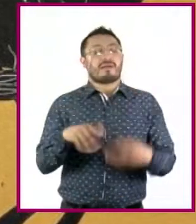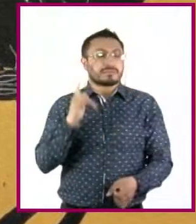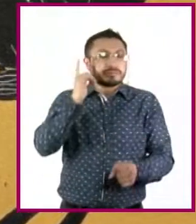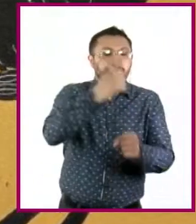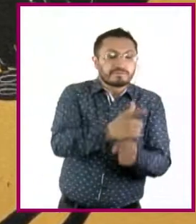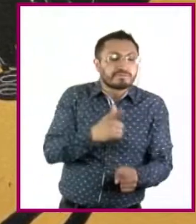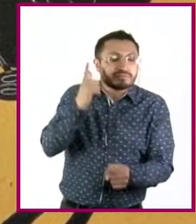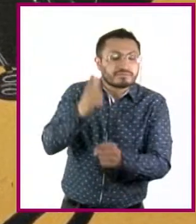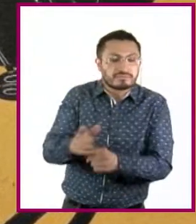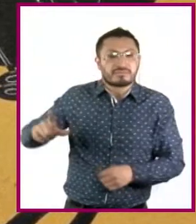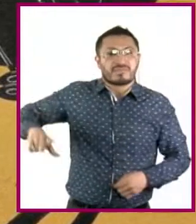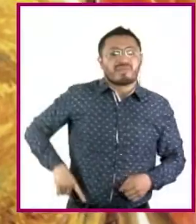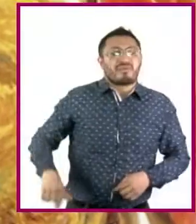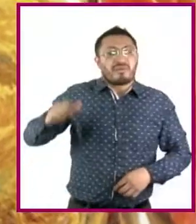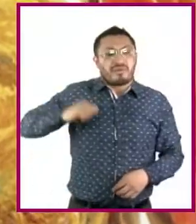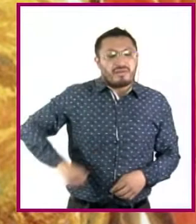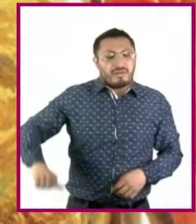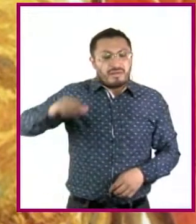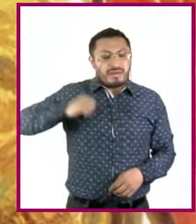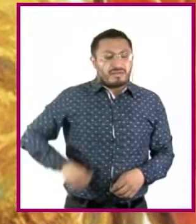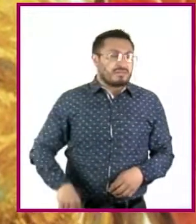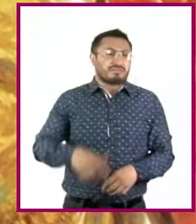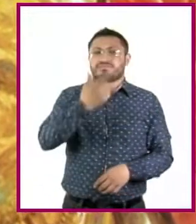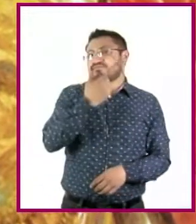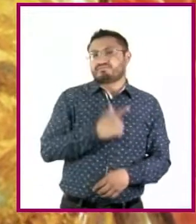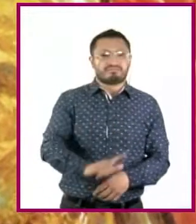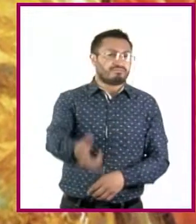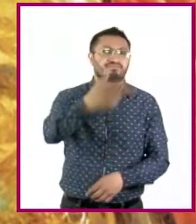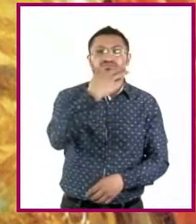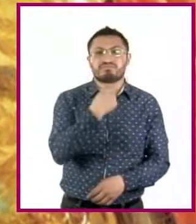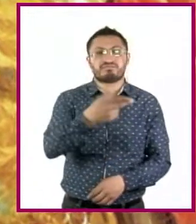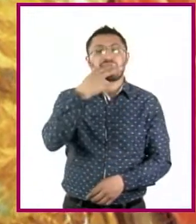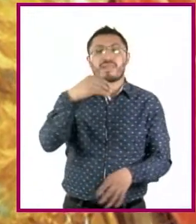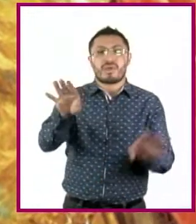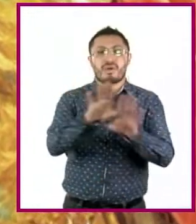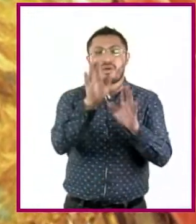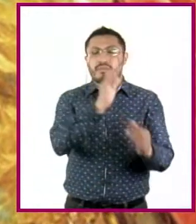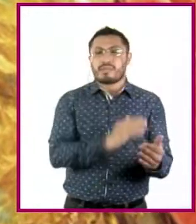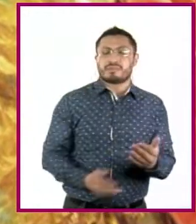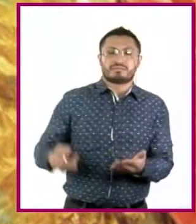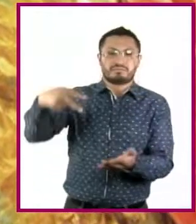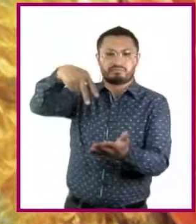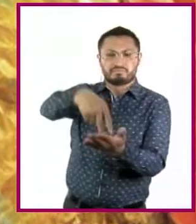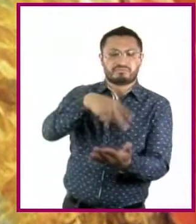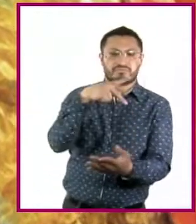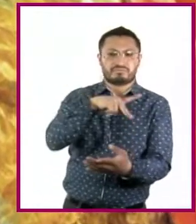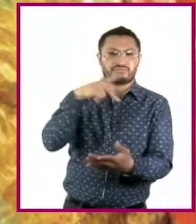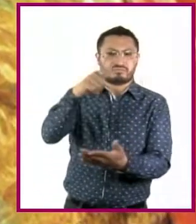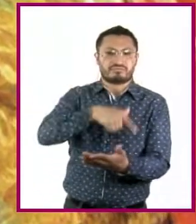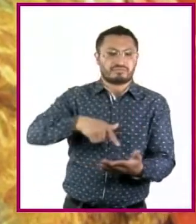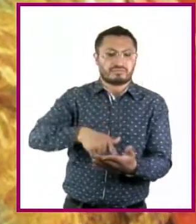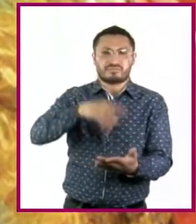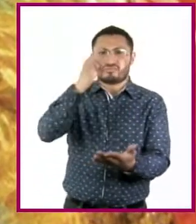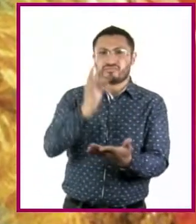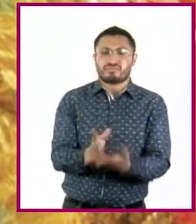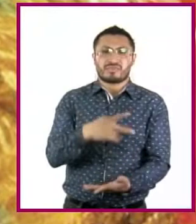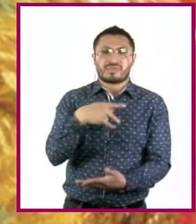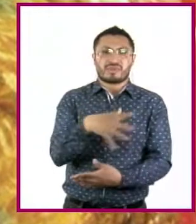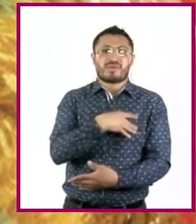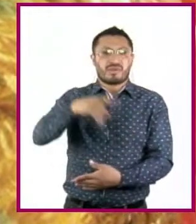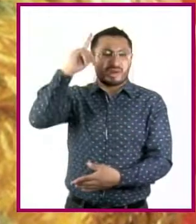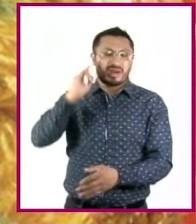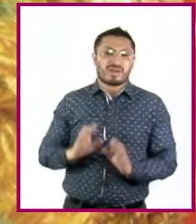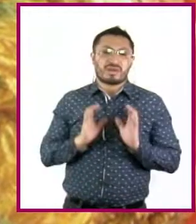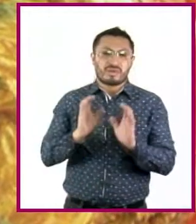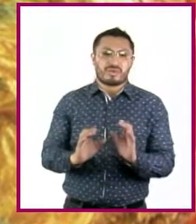el gobierno de antaño, no soportaron que los hombres se detuvieran en su país y solo criaron a sus hijas matando a